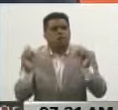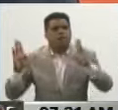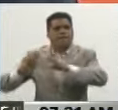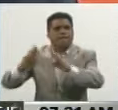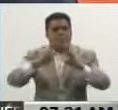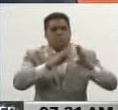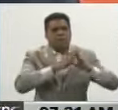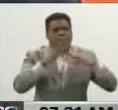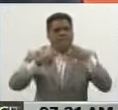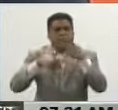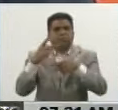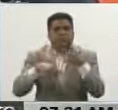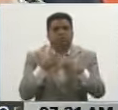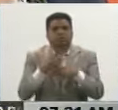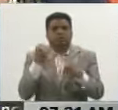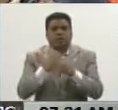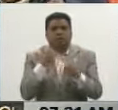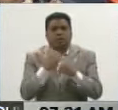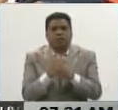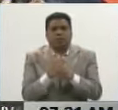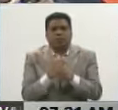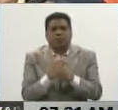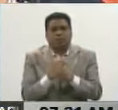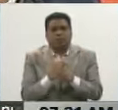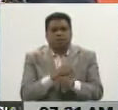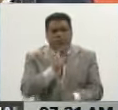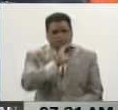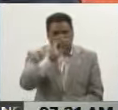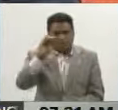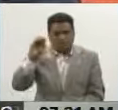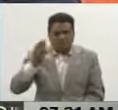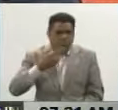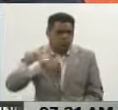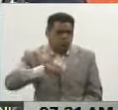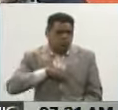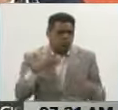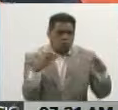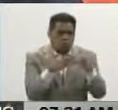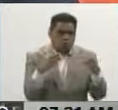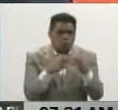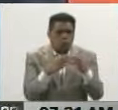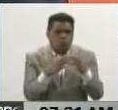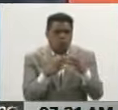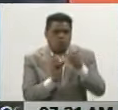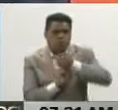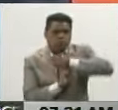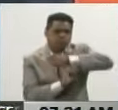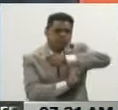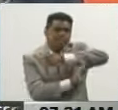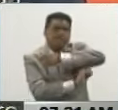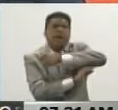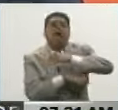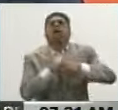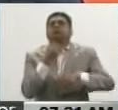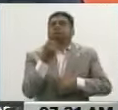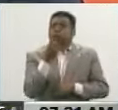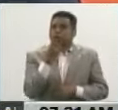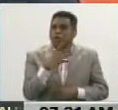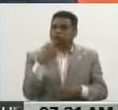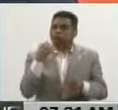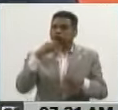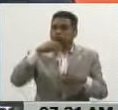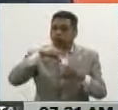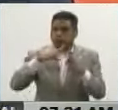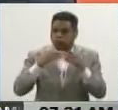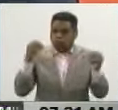procesos vinculados al trabajo y además lo que llamamos grupos estables a su actividad laboral, dentro de su actividad laboral.